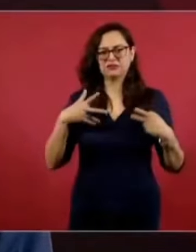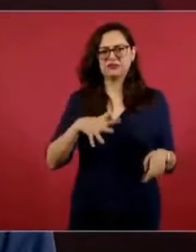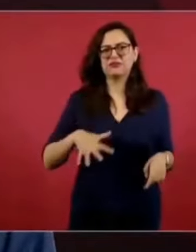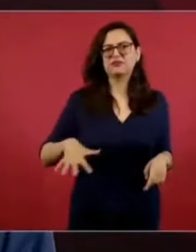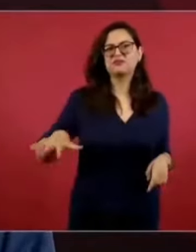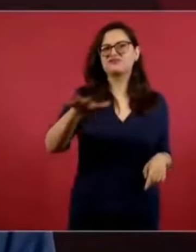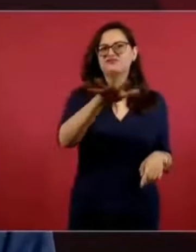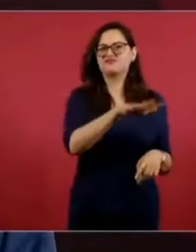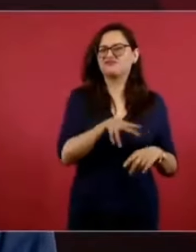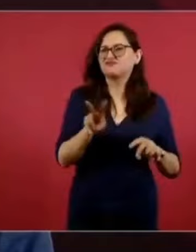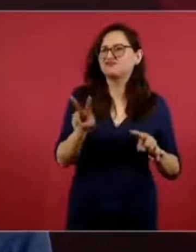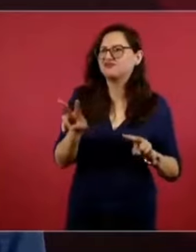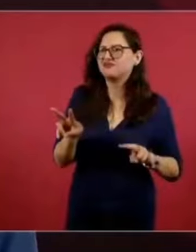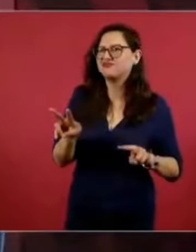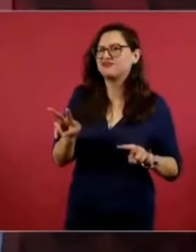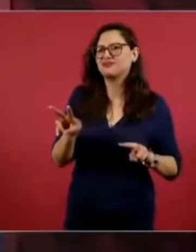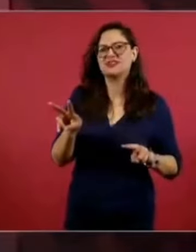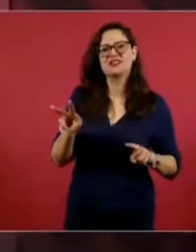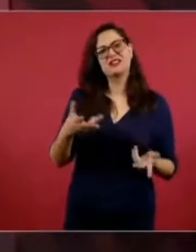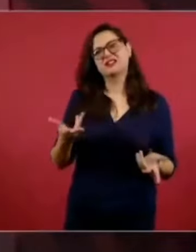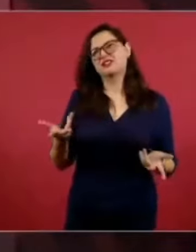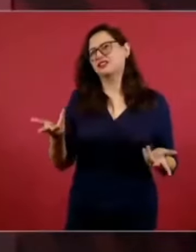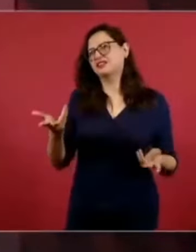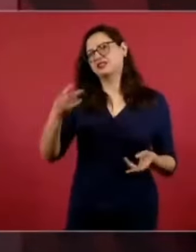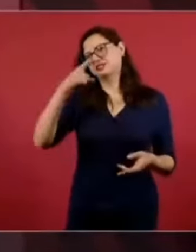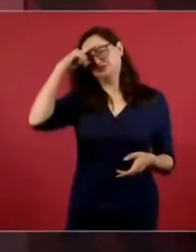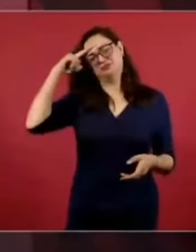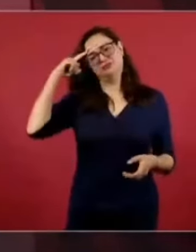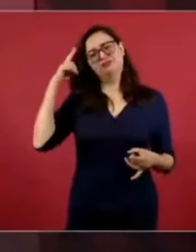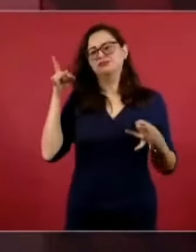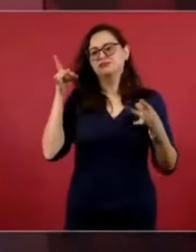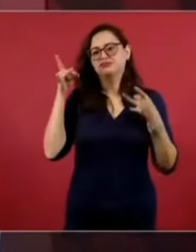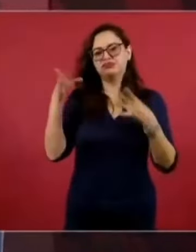la simpatía de la gente